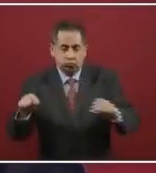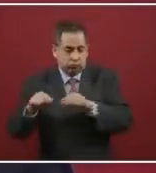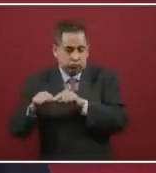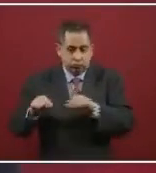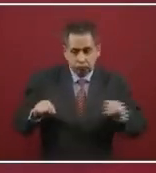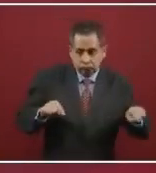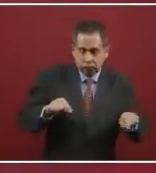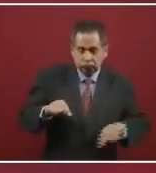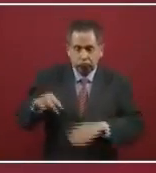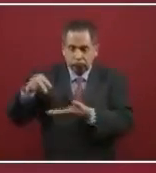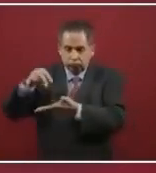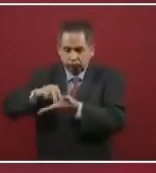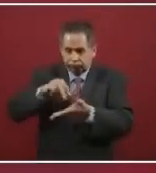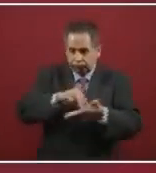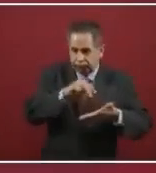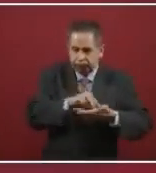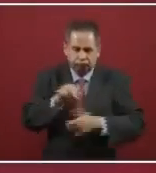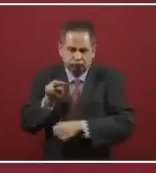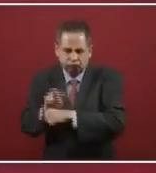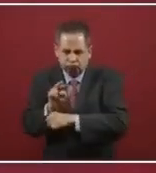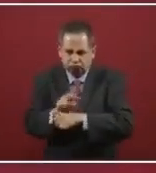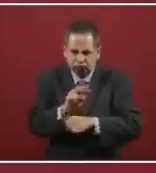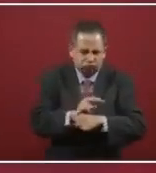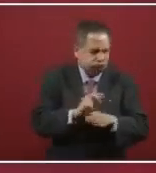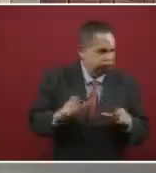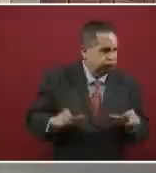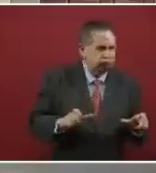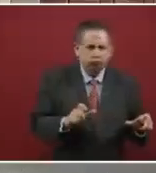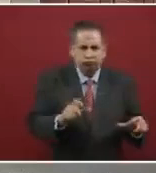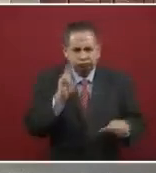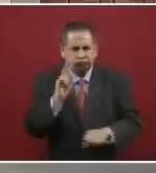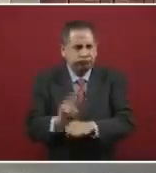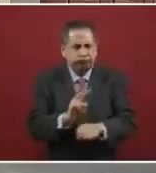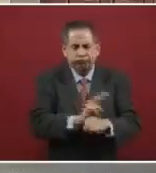que están ahí cuidando